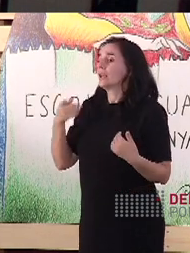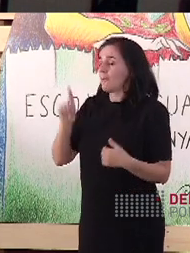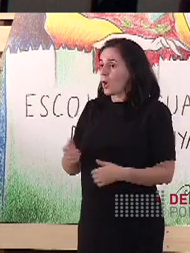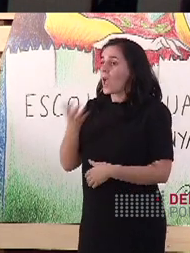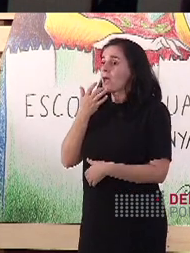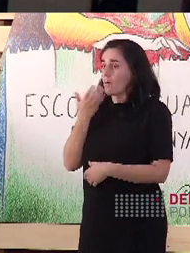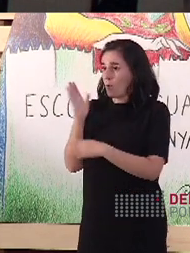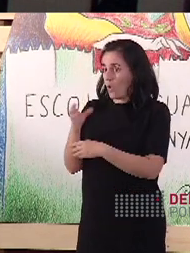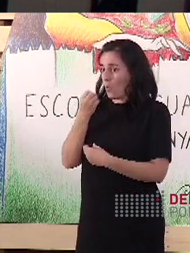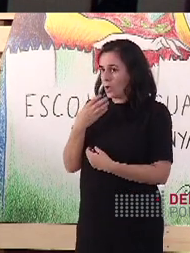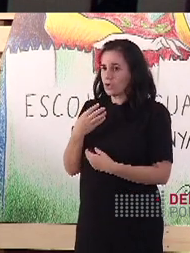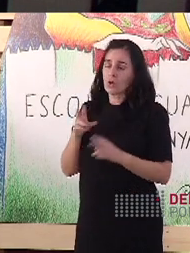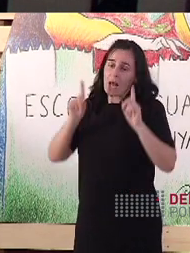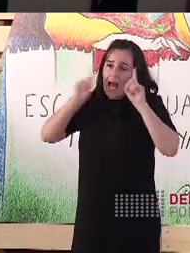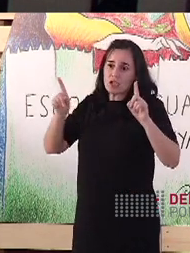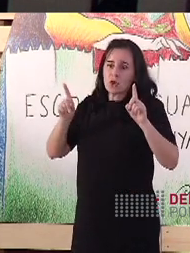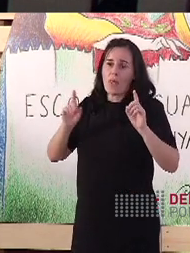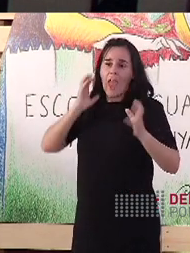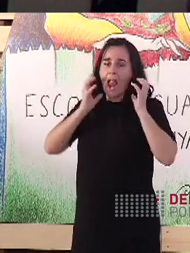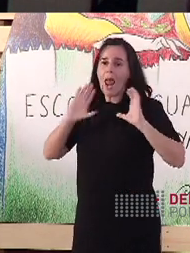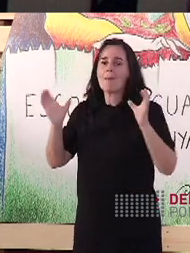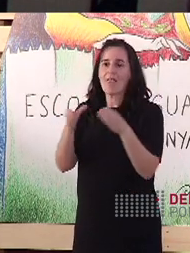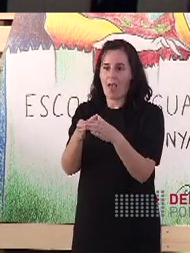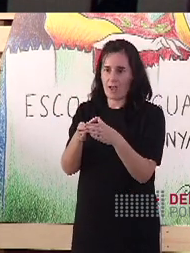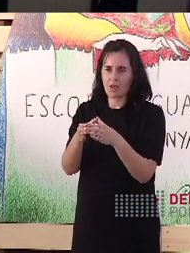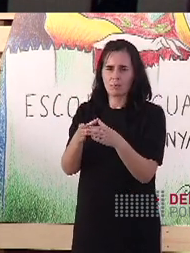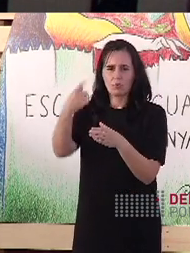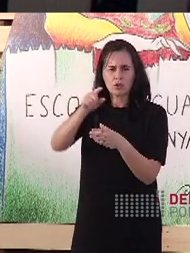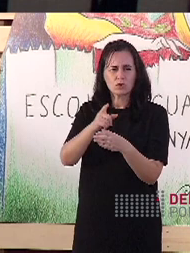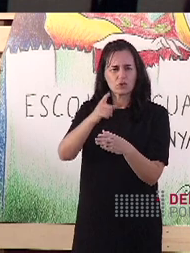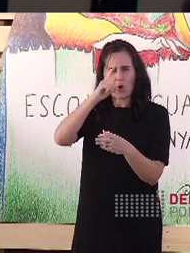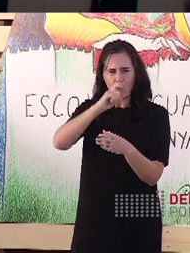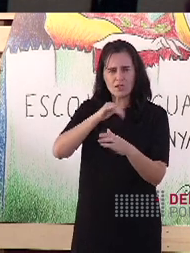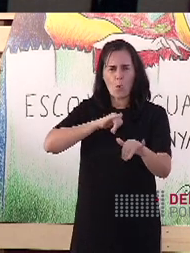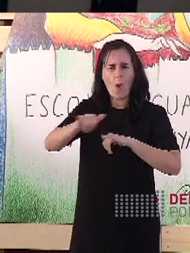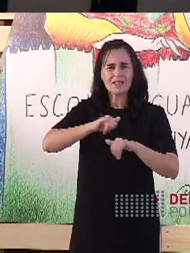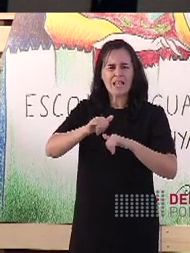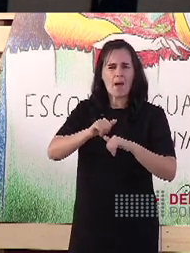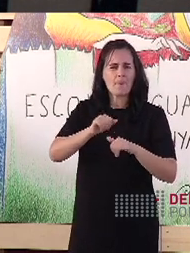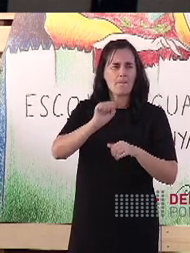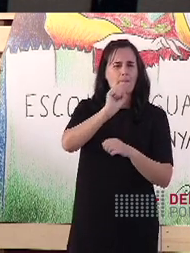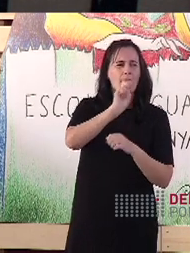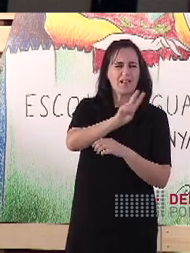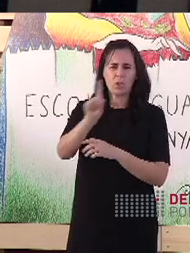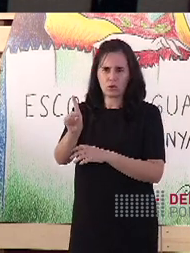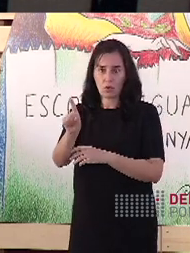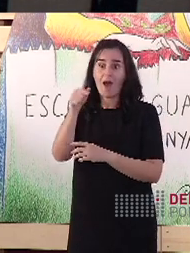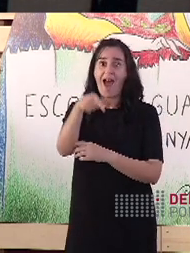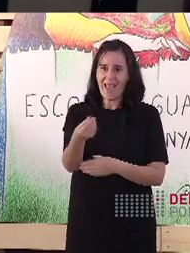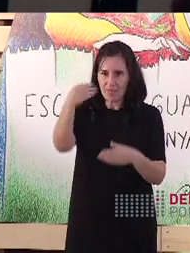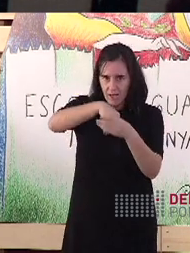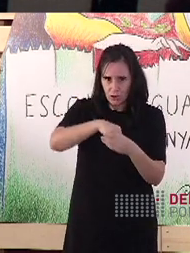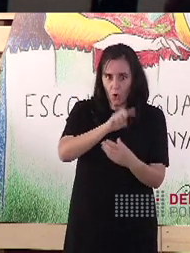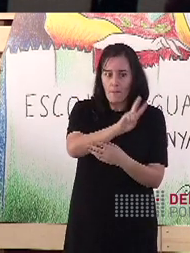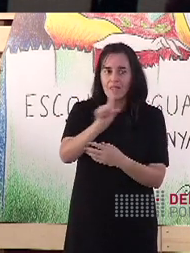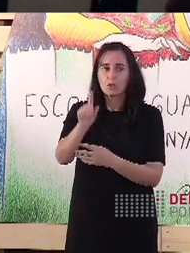con el caso de la manada, no sé si recordáis el WhatsApp de los 21, quiero recordar que en ese chat había 21 hombres, ¿de acuerdo? No había 5, había 21,